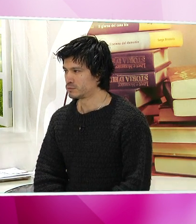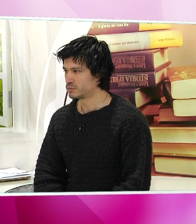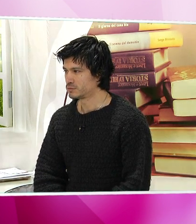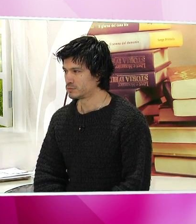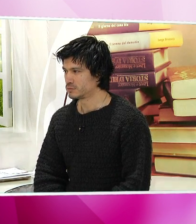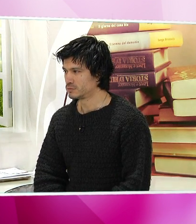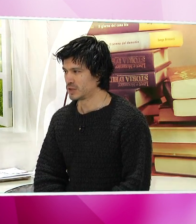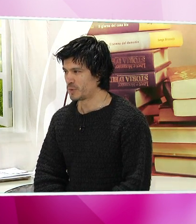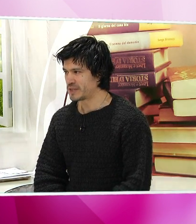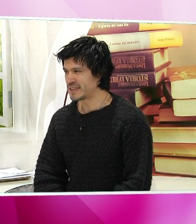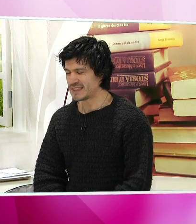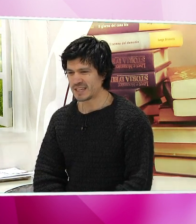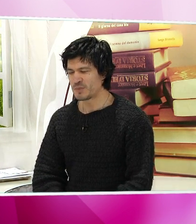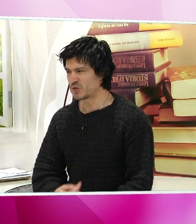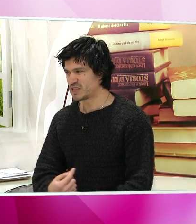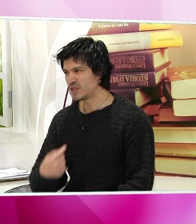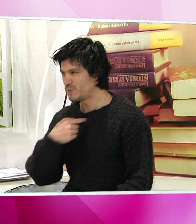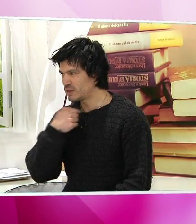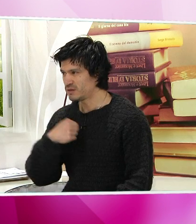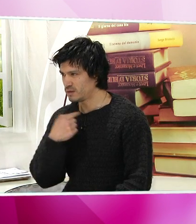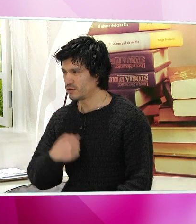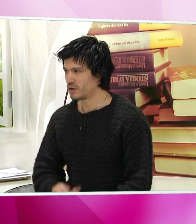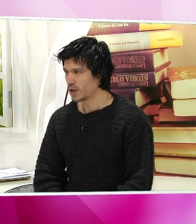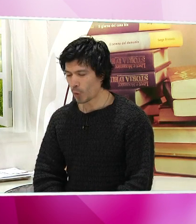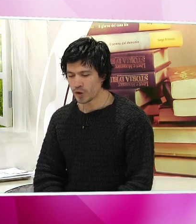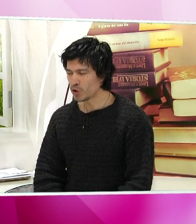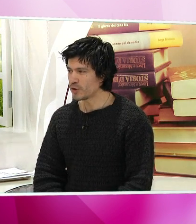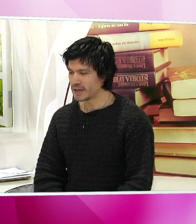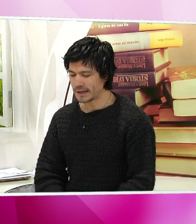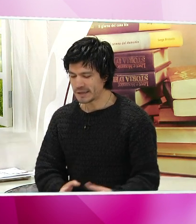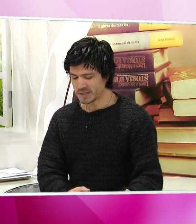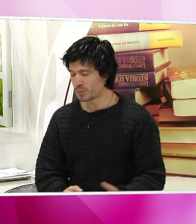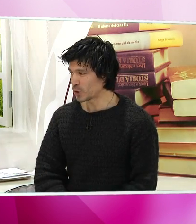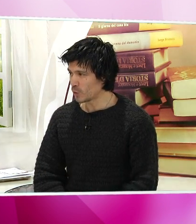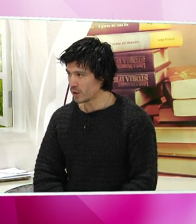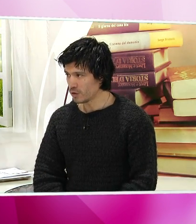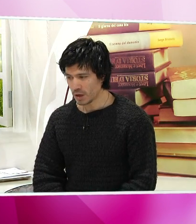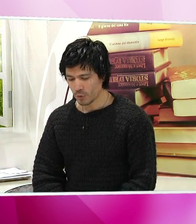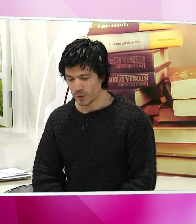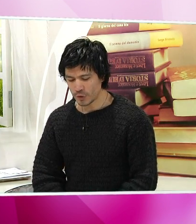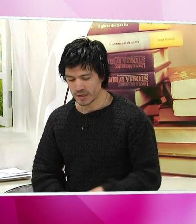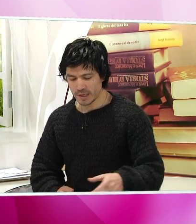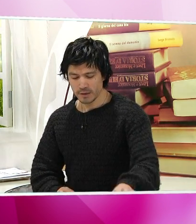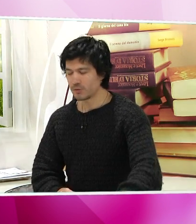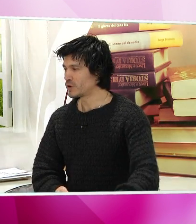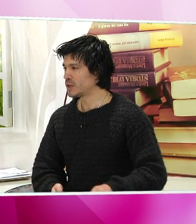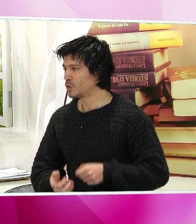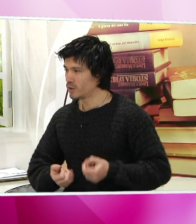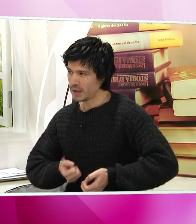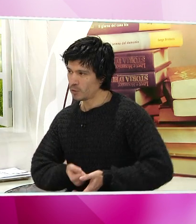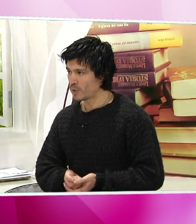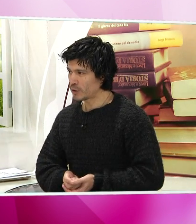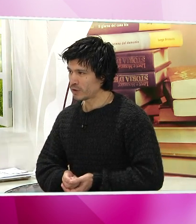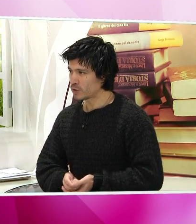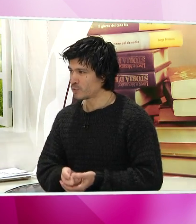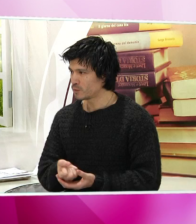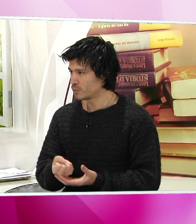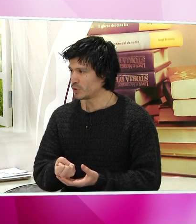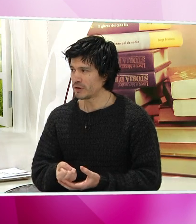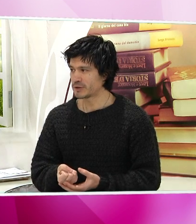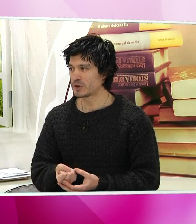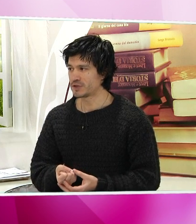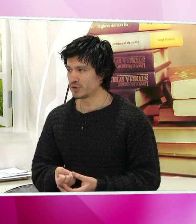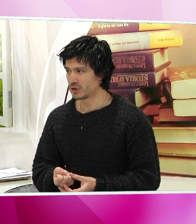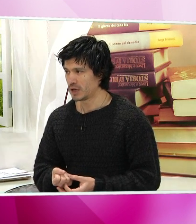un perro vago, independiente que tenga microchip y todo. ¿Cuándo deja de ser perro vago? Cuando está unido al humano de